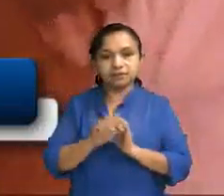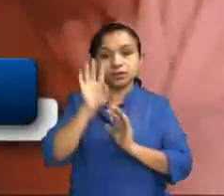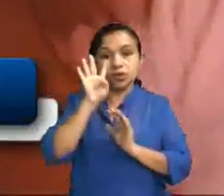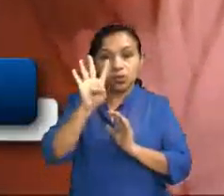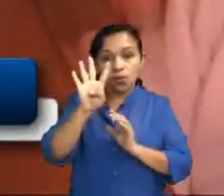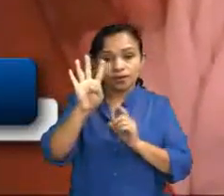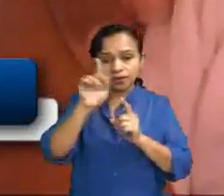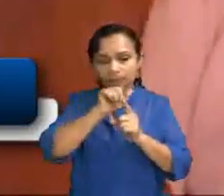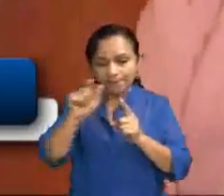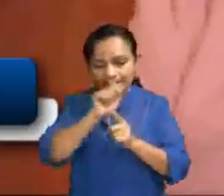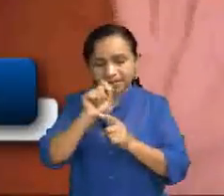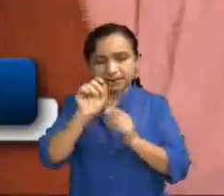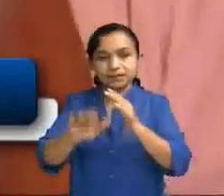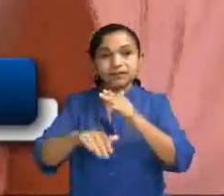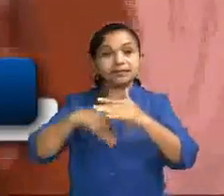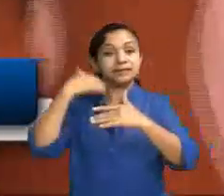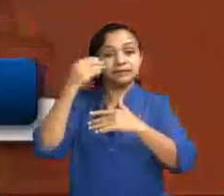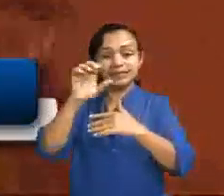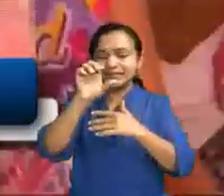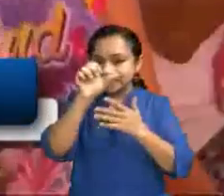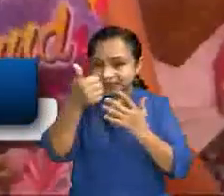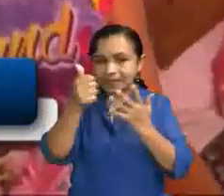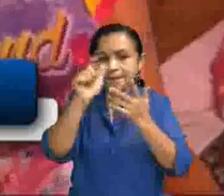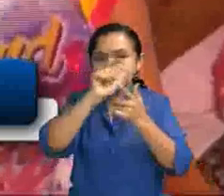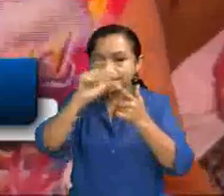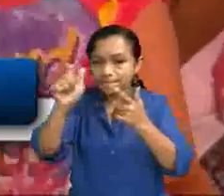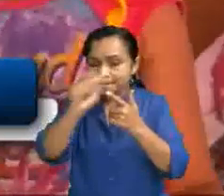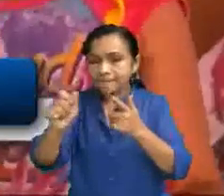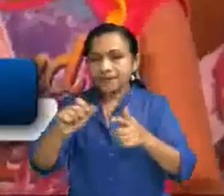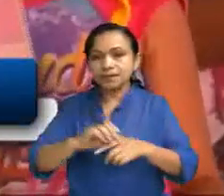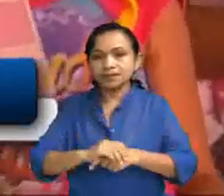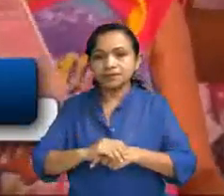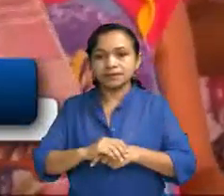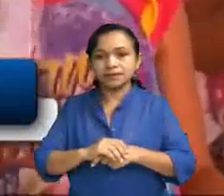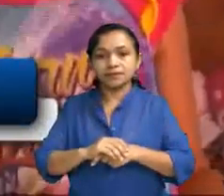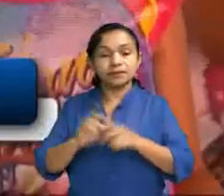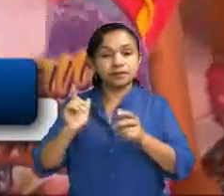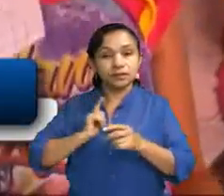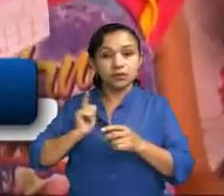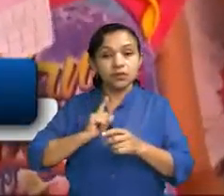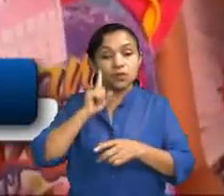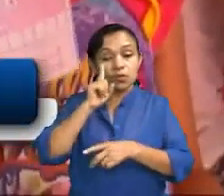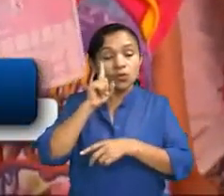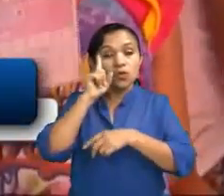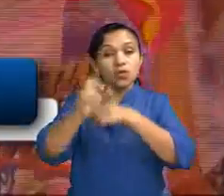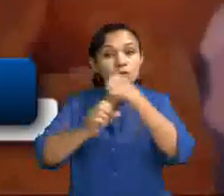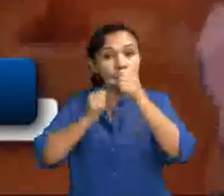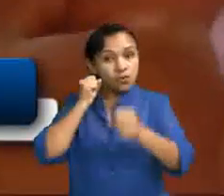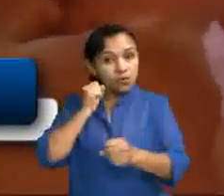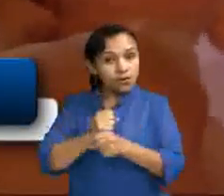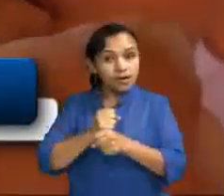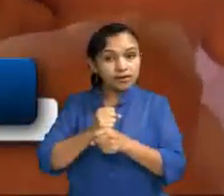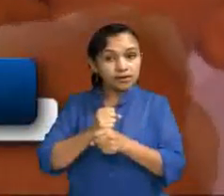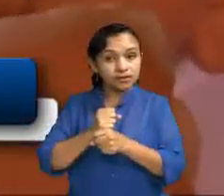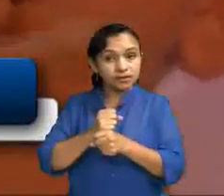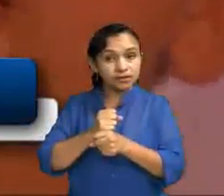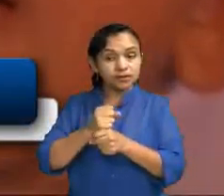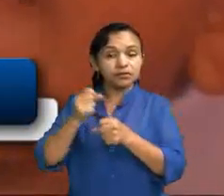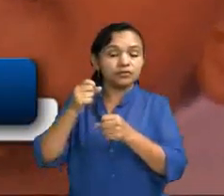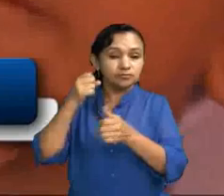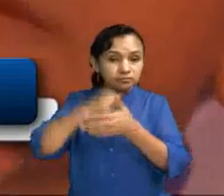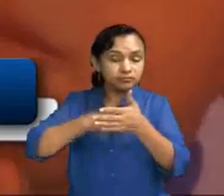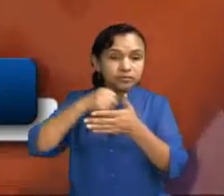edad. A los 6 meses. Sí. ¿El refuerzo se hace al siguiente año, al segundo año? Cuando ya el niño cumple 1 año de edad, nosotros aplicamos la dosis de